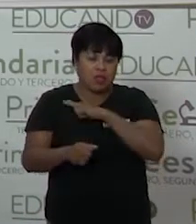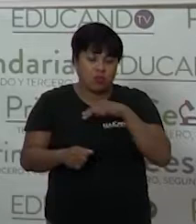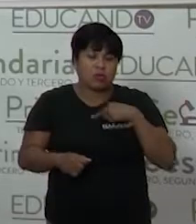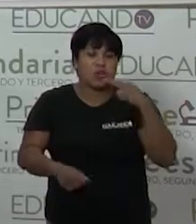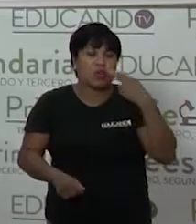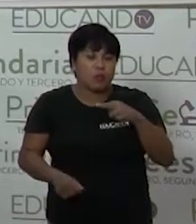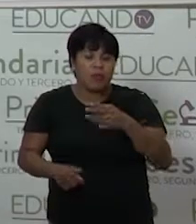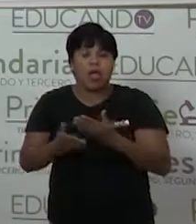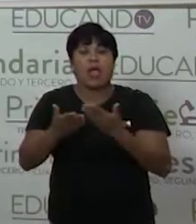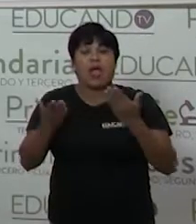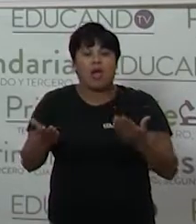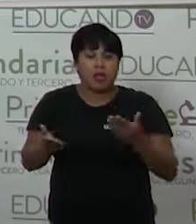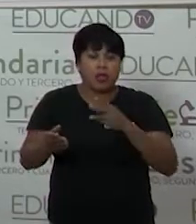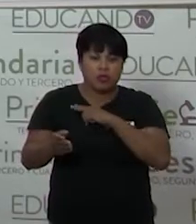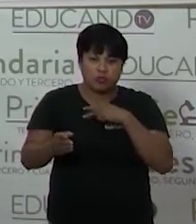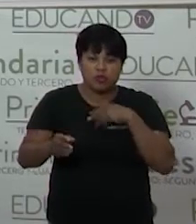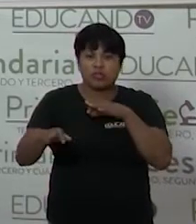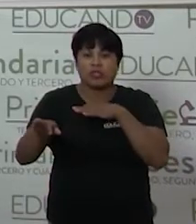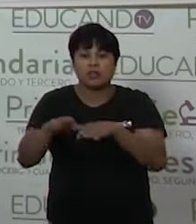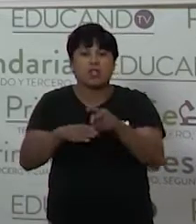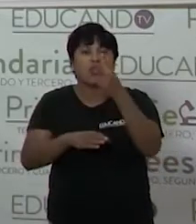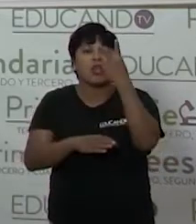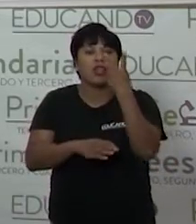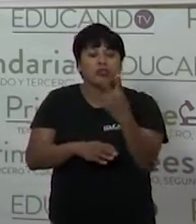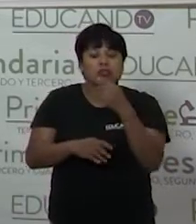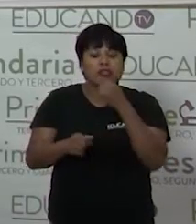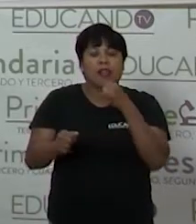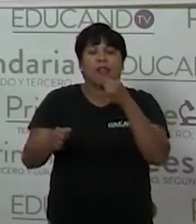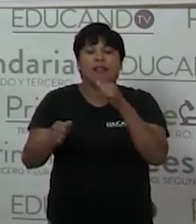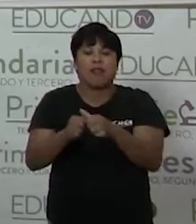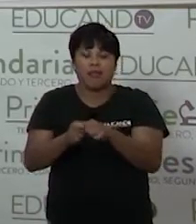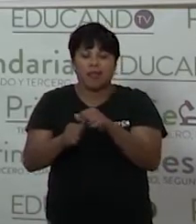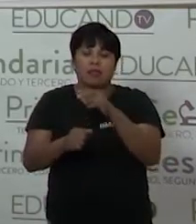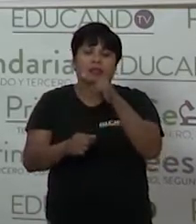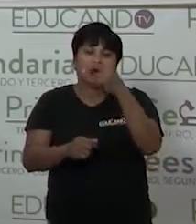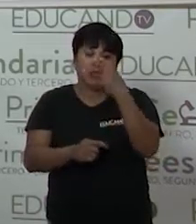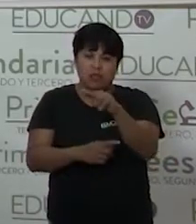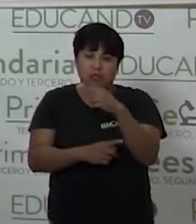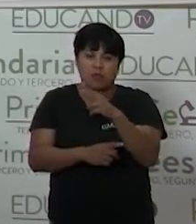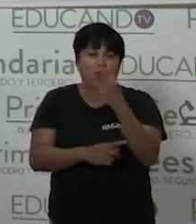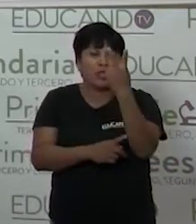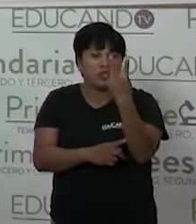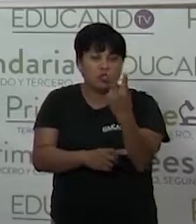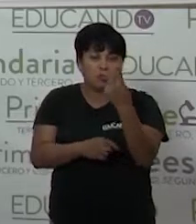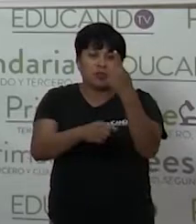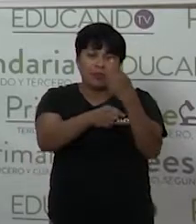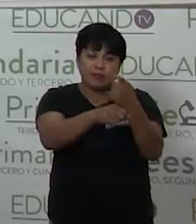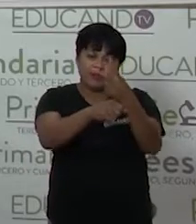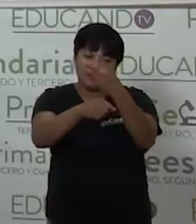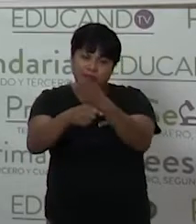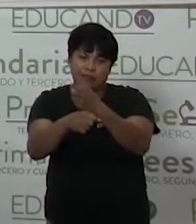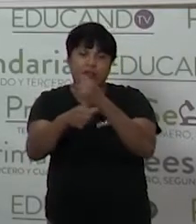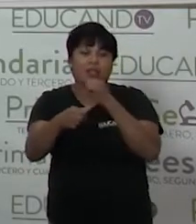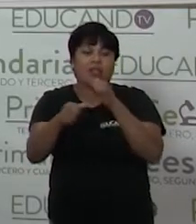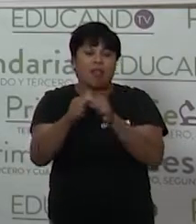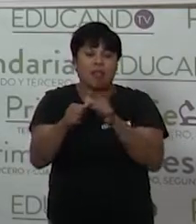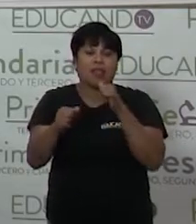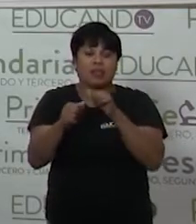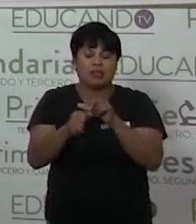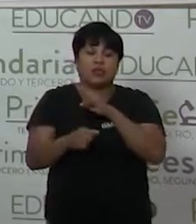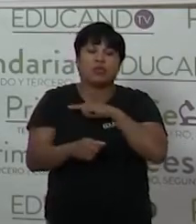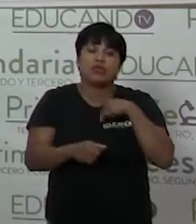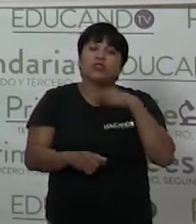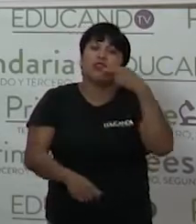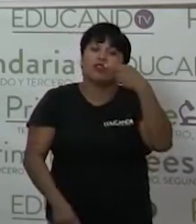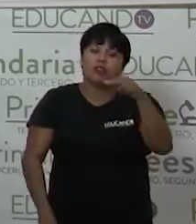ahora estamos trabajando las dos primeras letras de nuestro